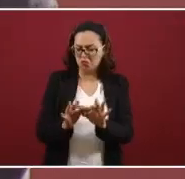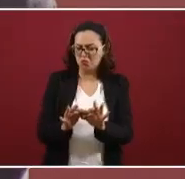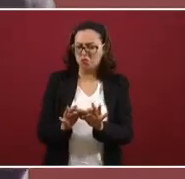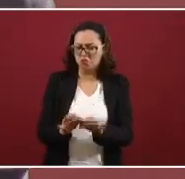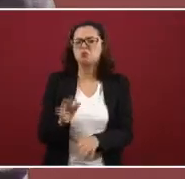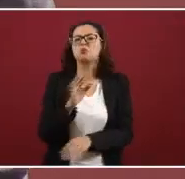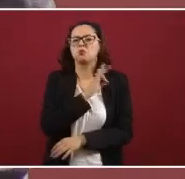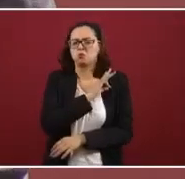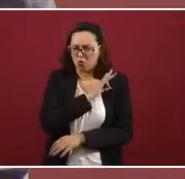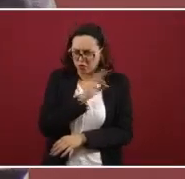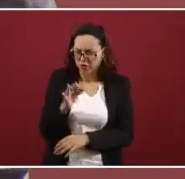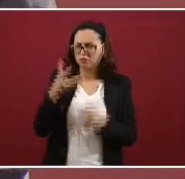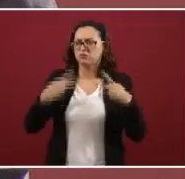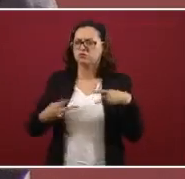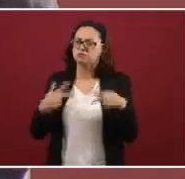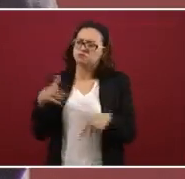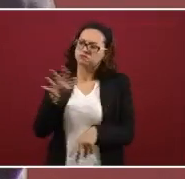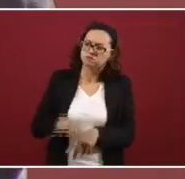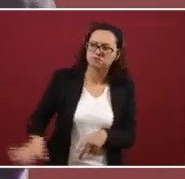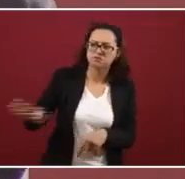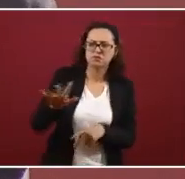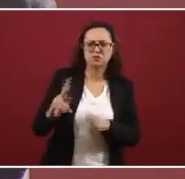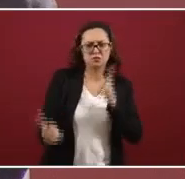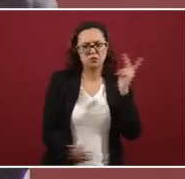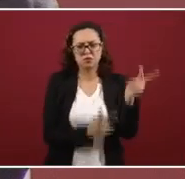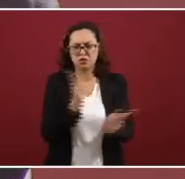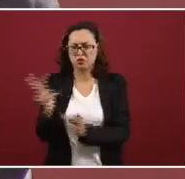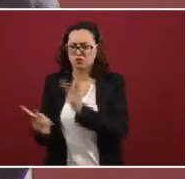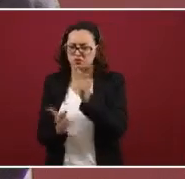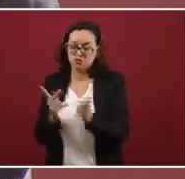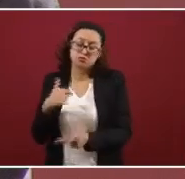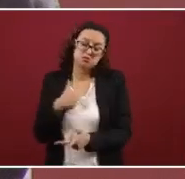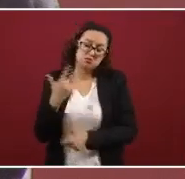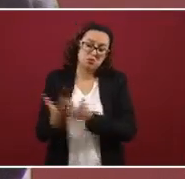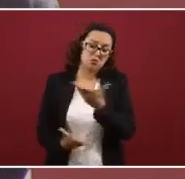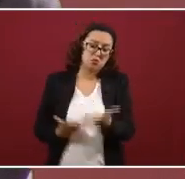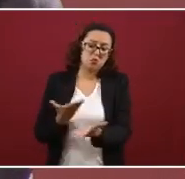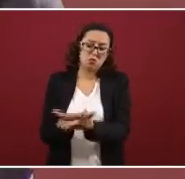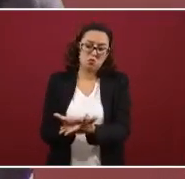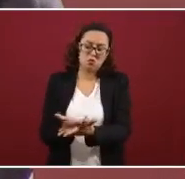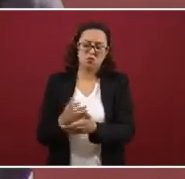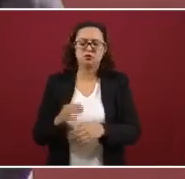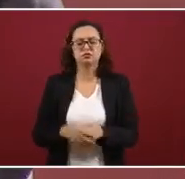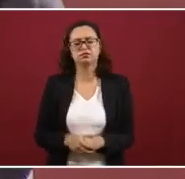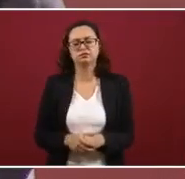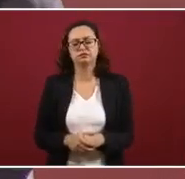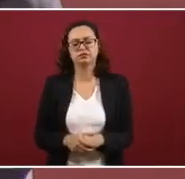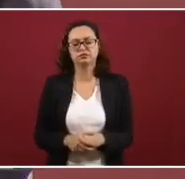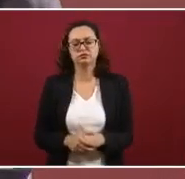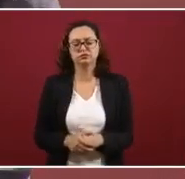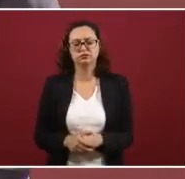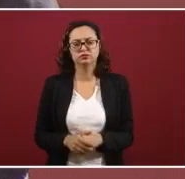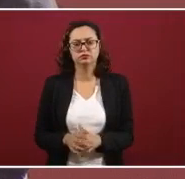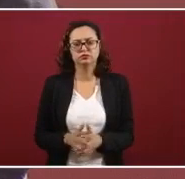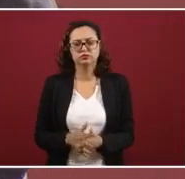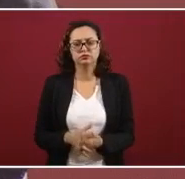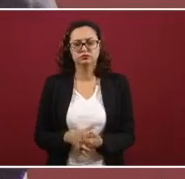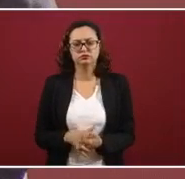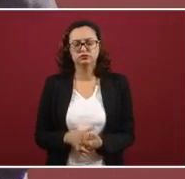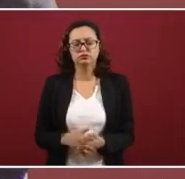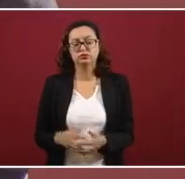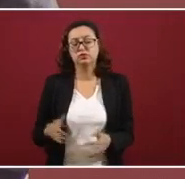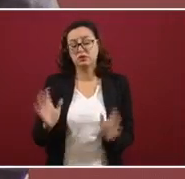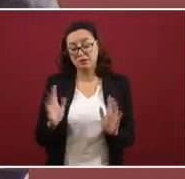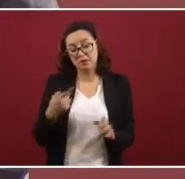haríamos una consulta. Eso es lo que he planteado. Y adelanto de que yo soy